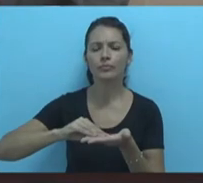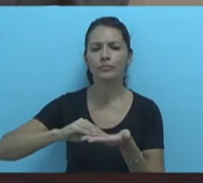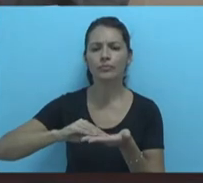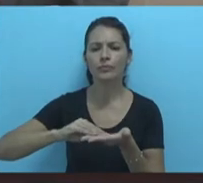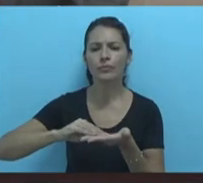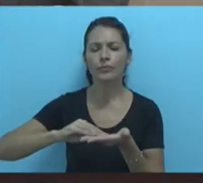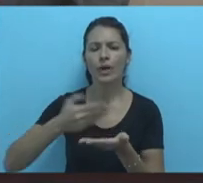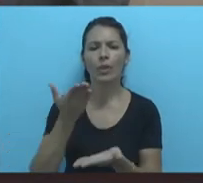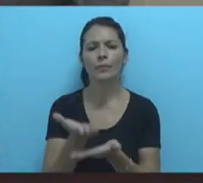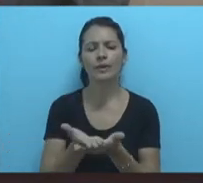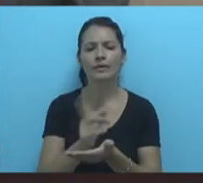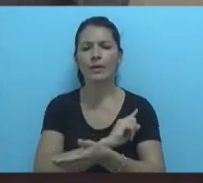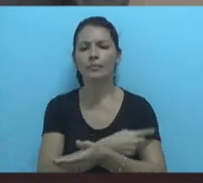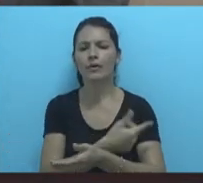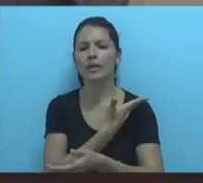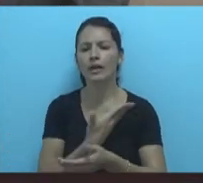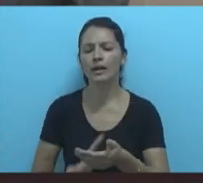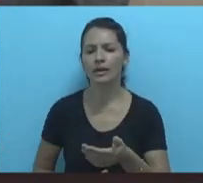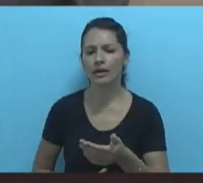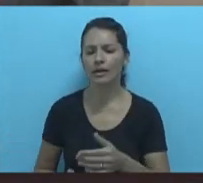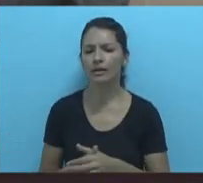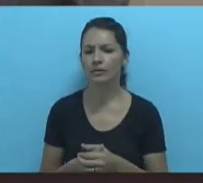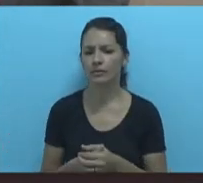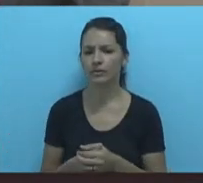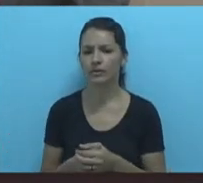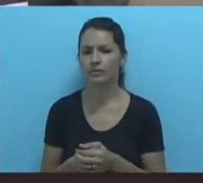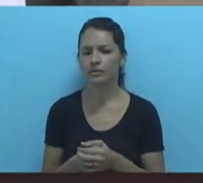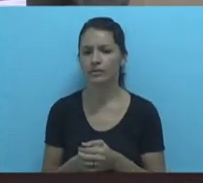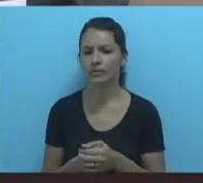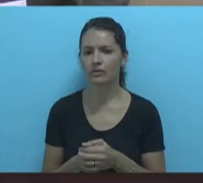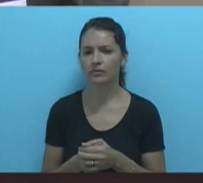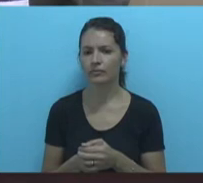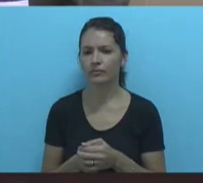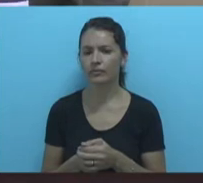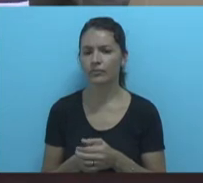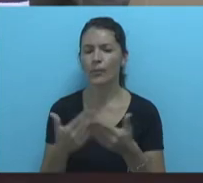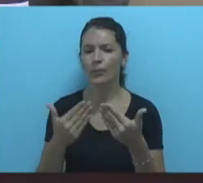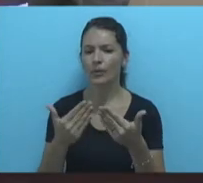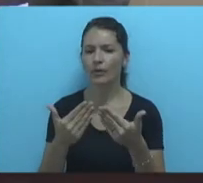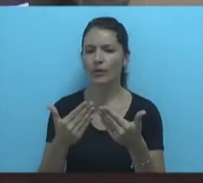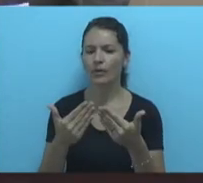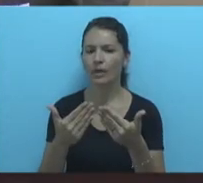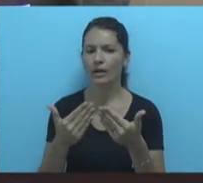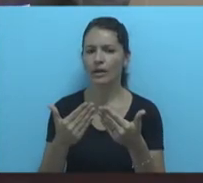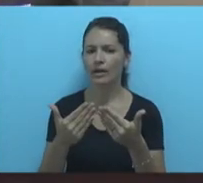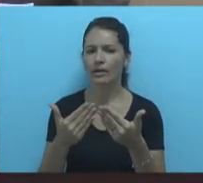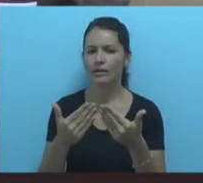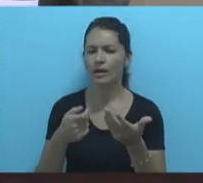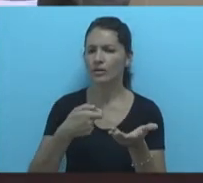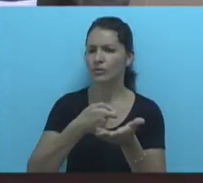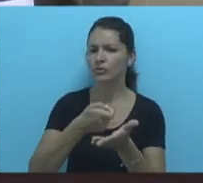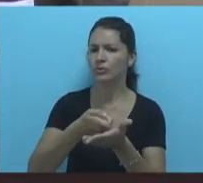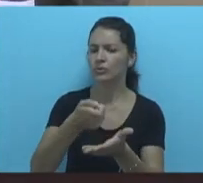que el Poder Ejecutivo, por medio de los organismos que correspondan, arbitre las medidas necesarias para dejar sin efecto el sistema de turnos previos